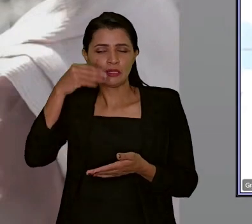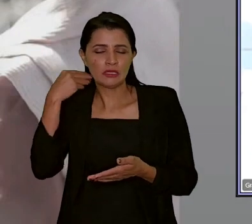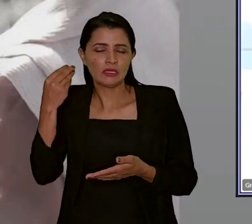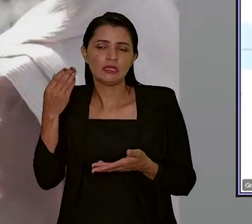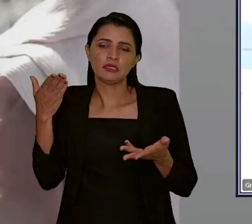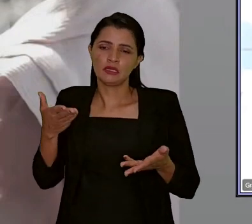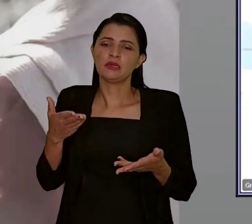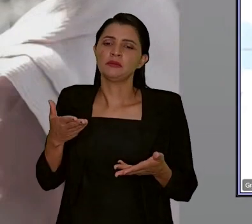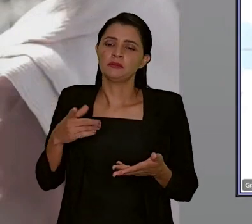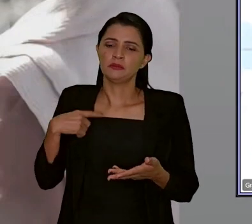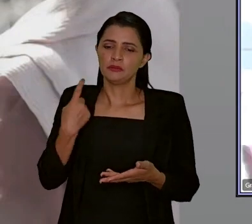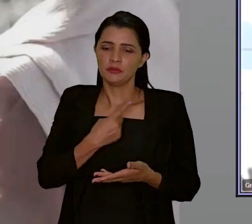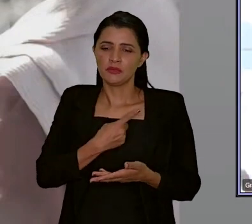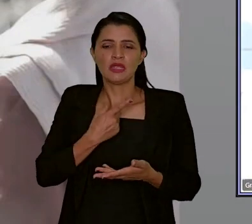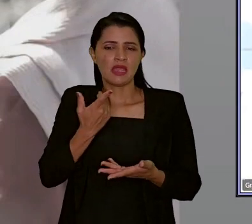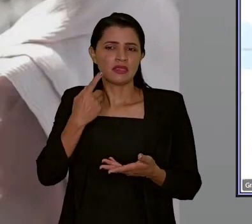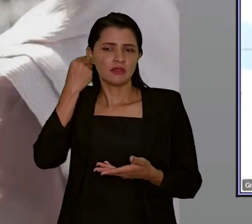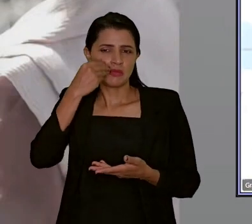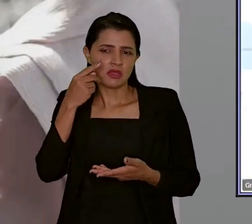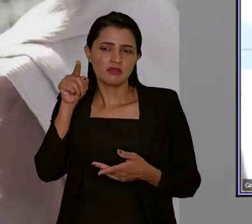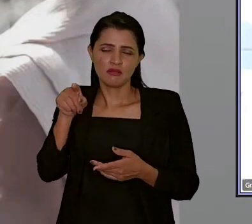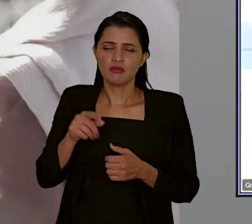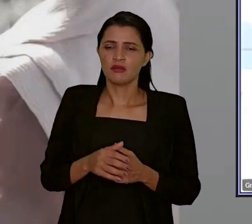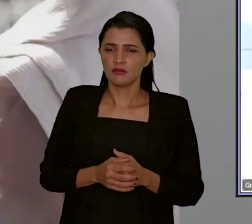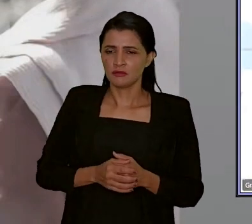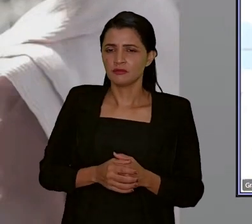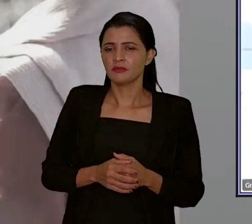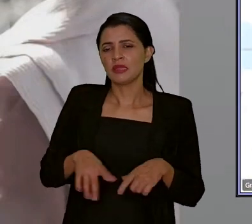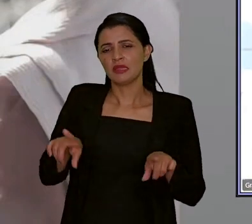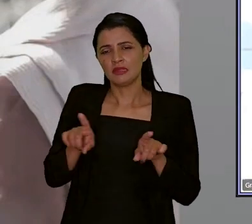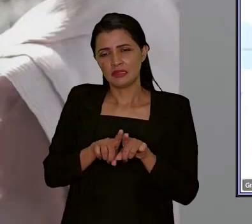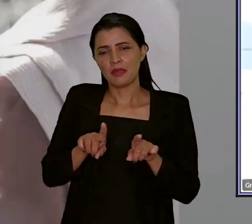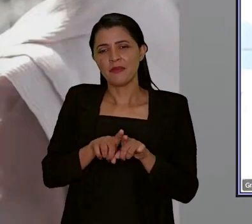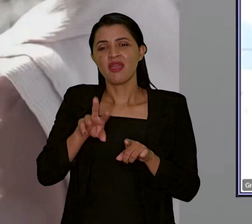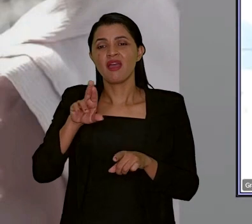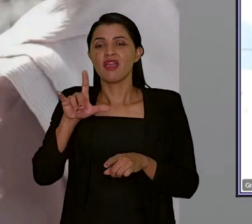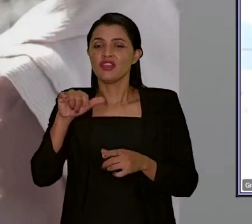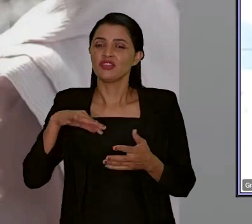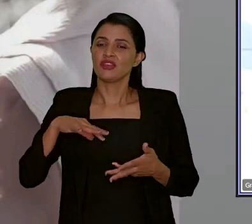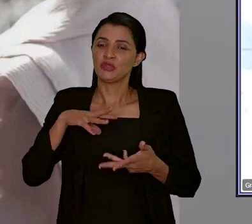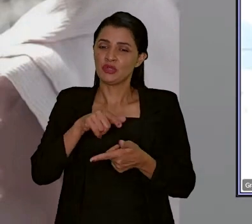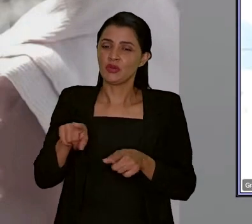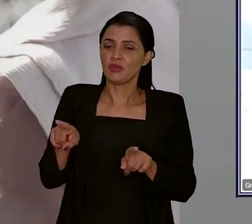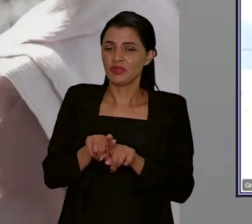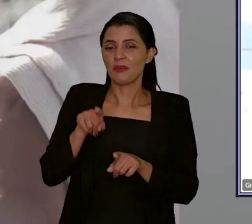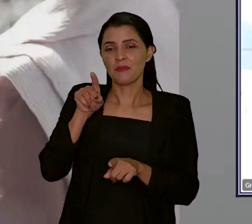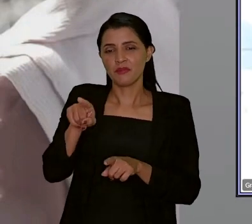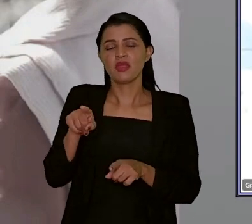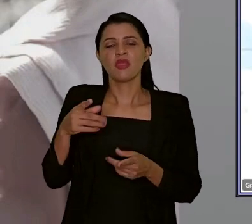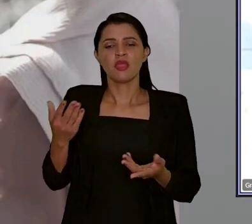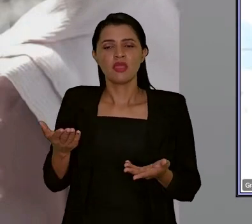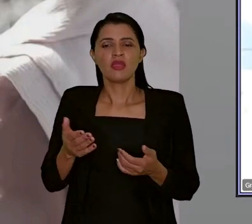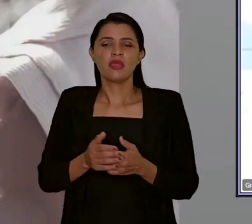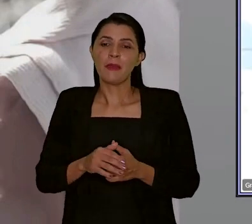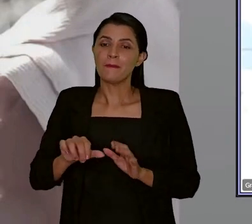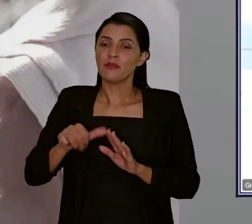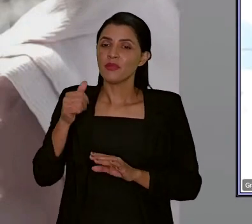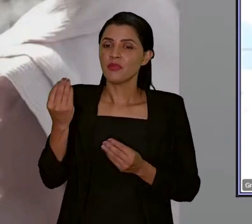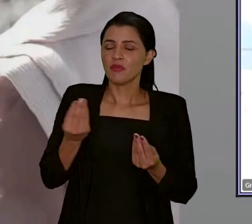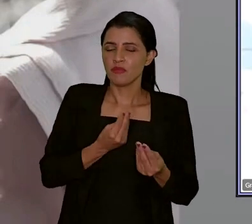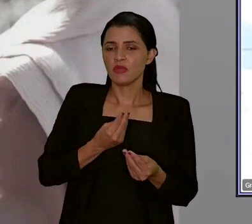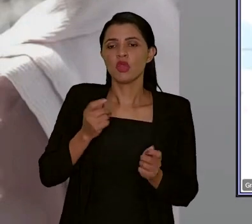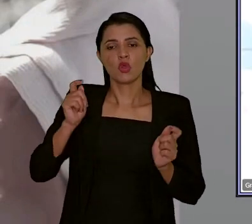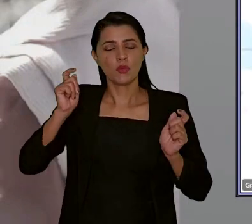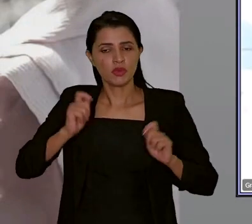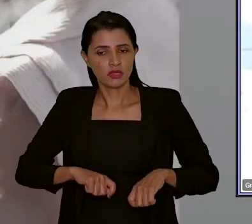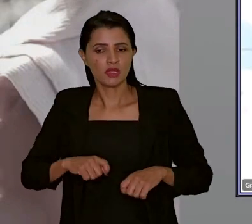lo indica la experiencia. En Argentina hay una red nacional de jueces y esto también nos ayuda mucho porque el juez primero que habla con el juez competente es el